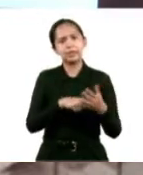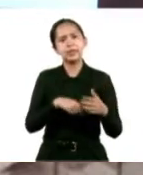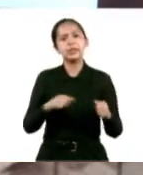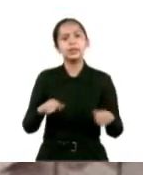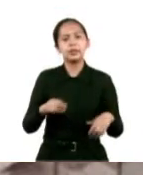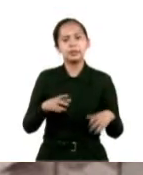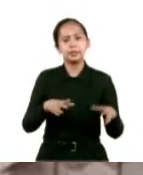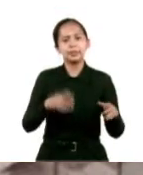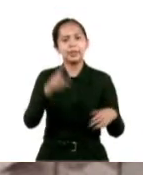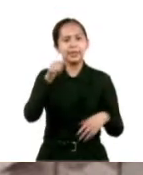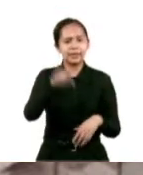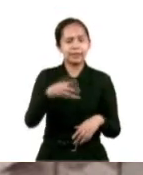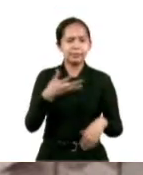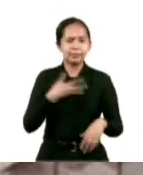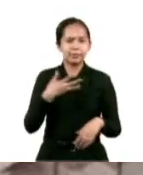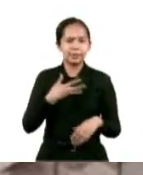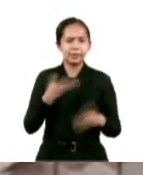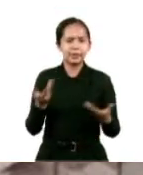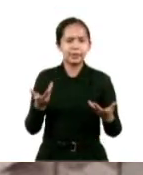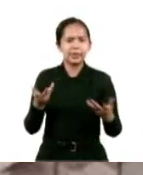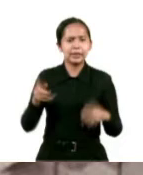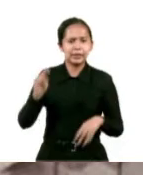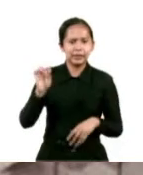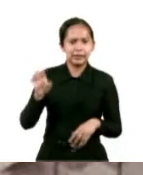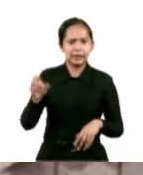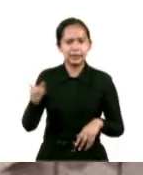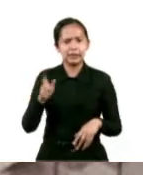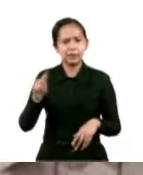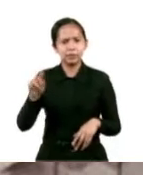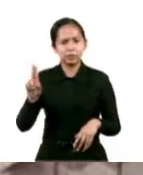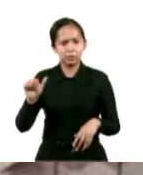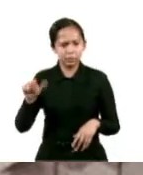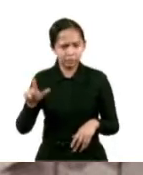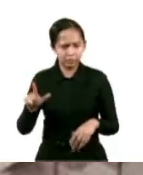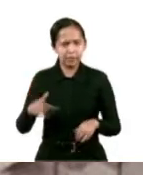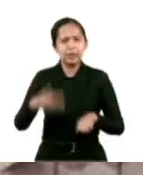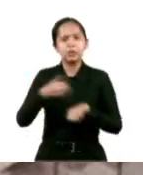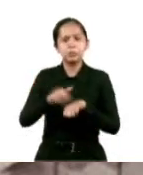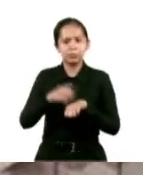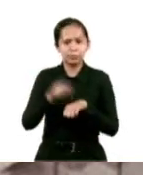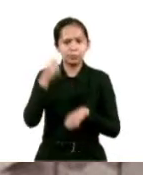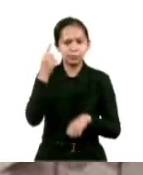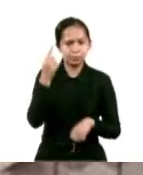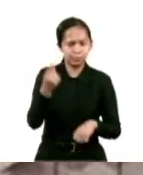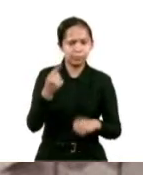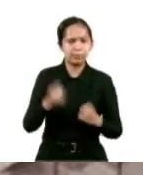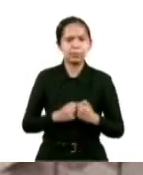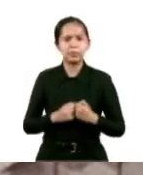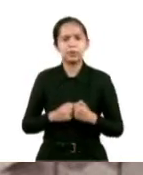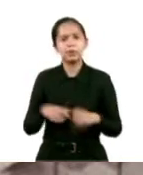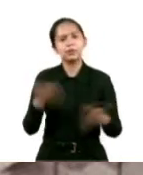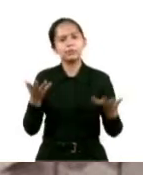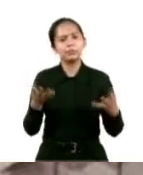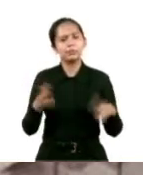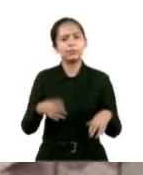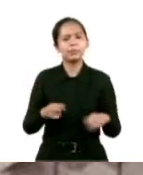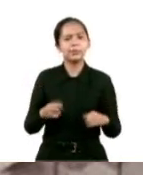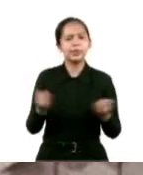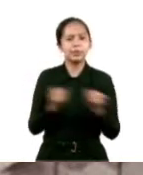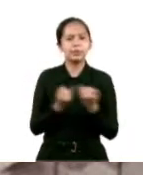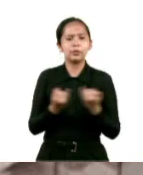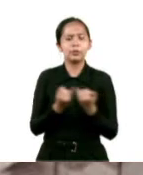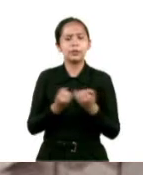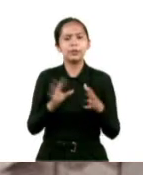esto es textual y tomado del informe, del primer informe de DNB, los hallazgos preliminares en la fase